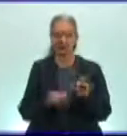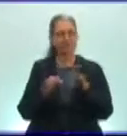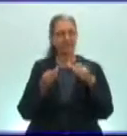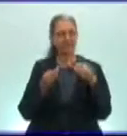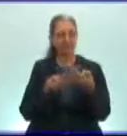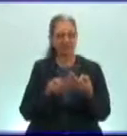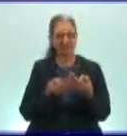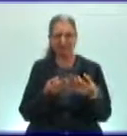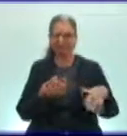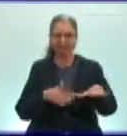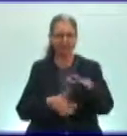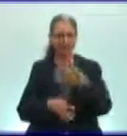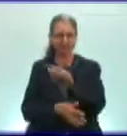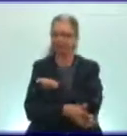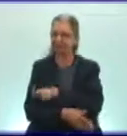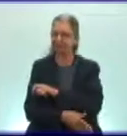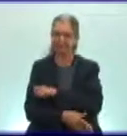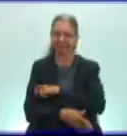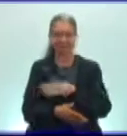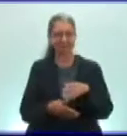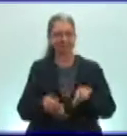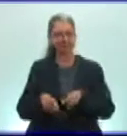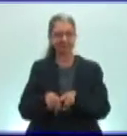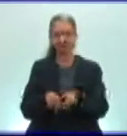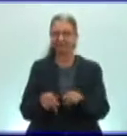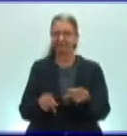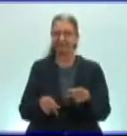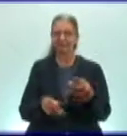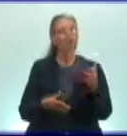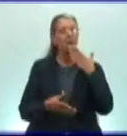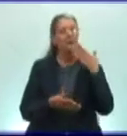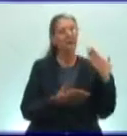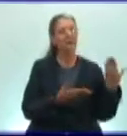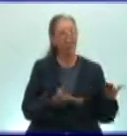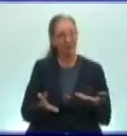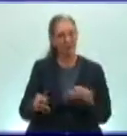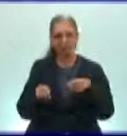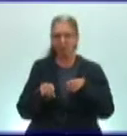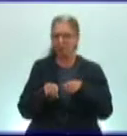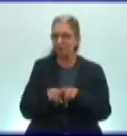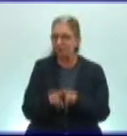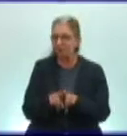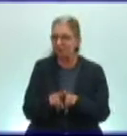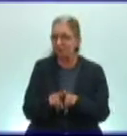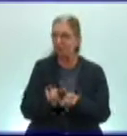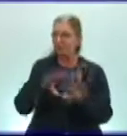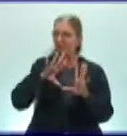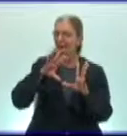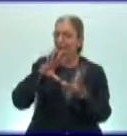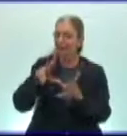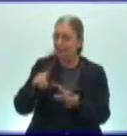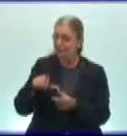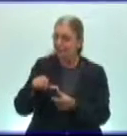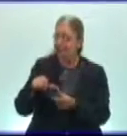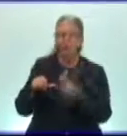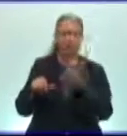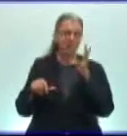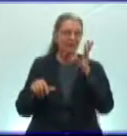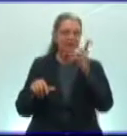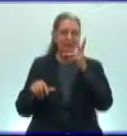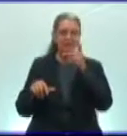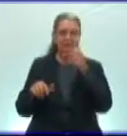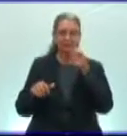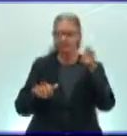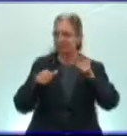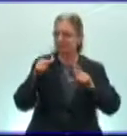nos acompañan. Sean todos bienvenidos a este espacio en el que juntos nos adentraremos en el fascinante mundo de